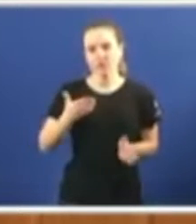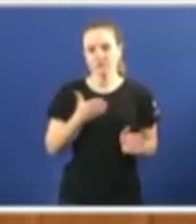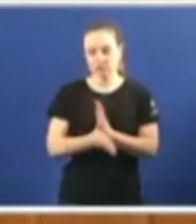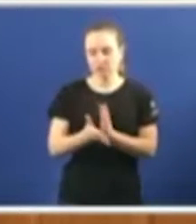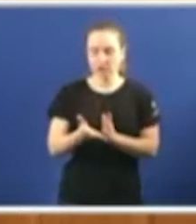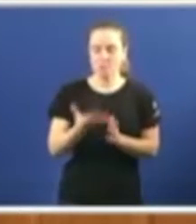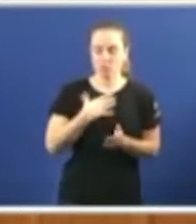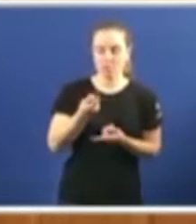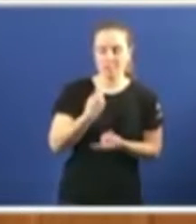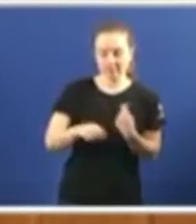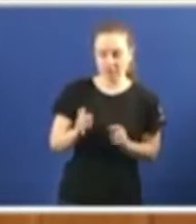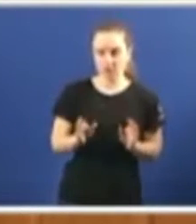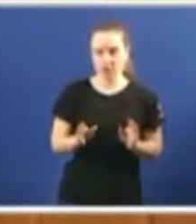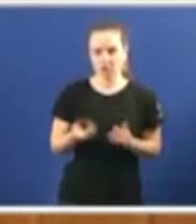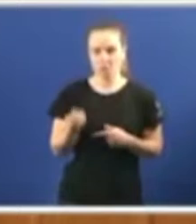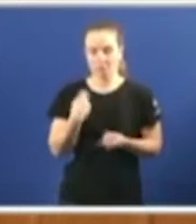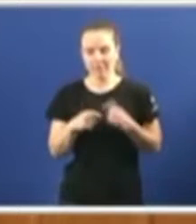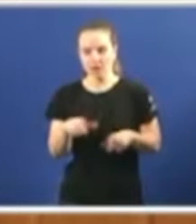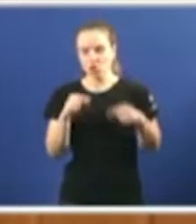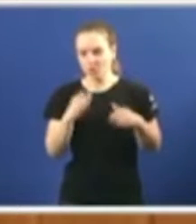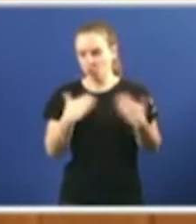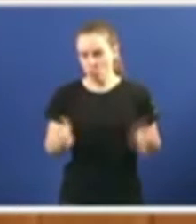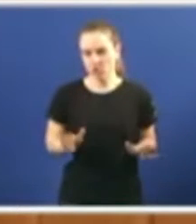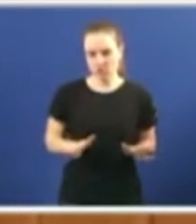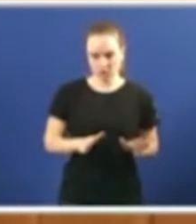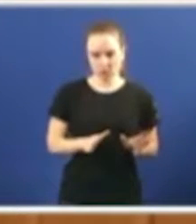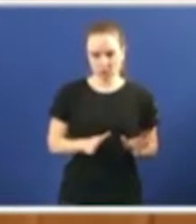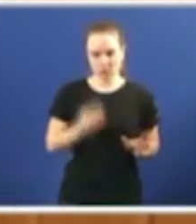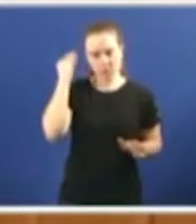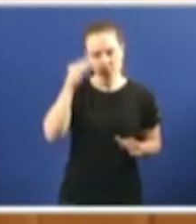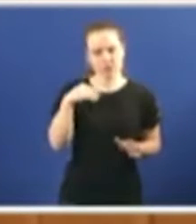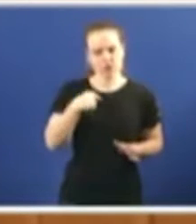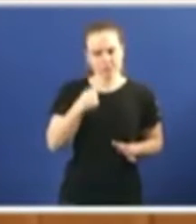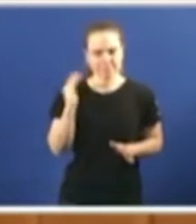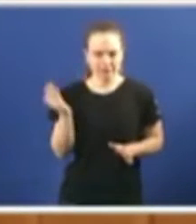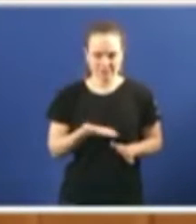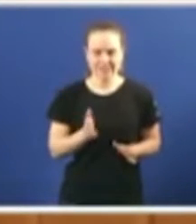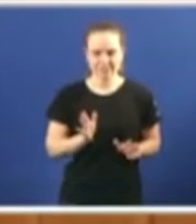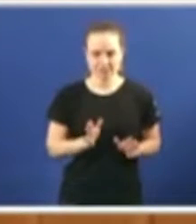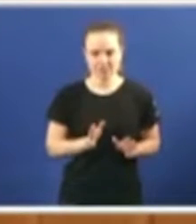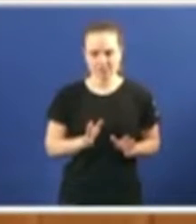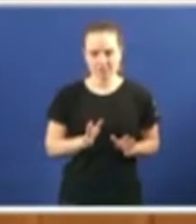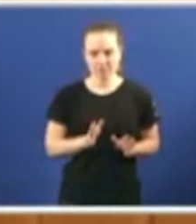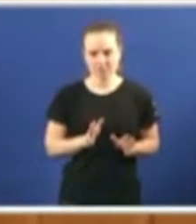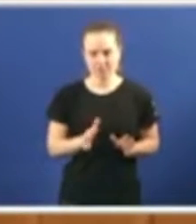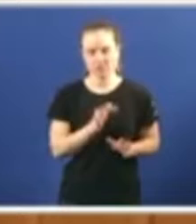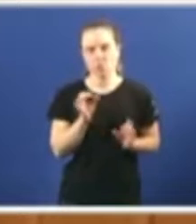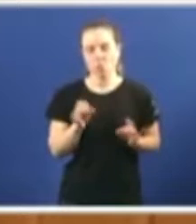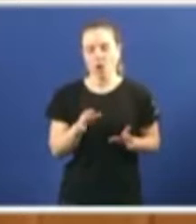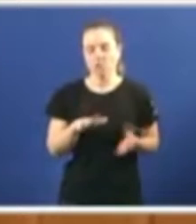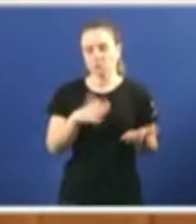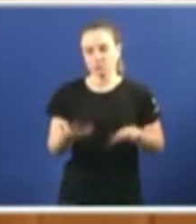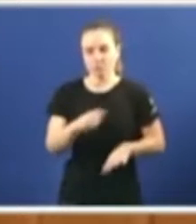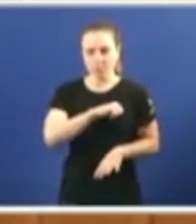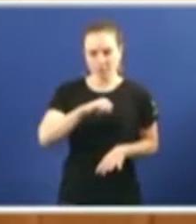ser vendidas e compradas ao mellor postor, algo que consideramos que sería moi pernicioso, igual que a privatización dos recursos